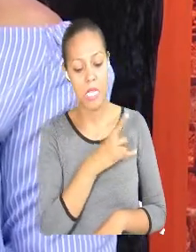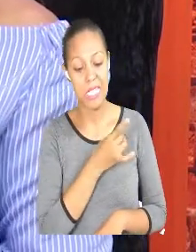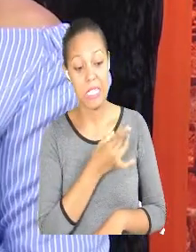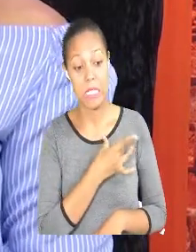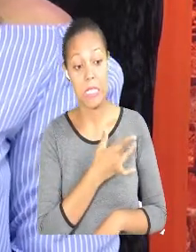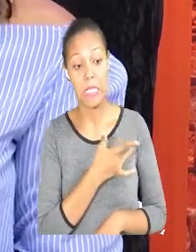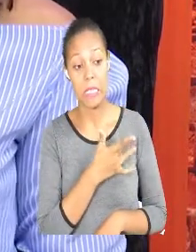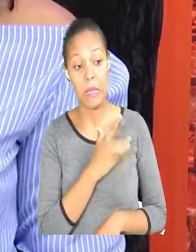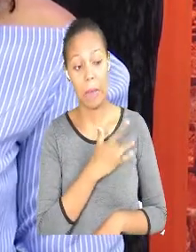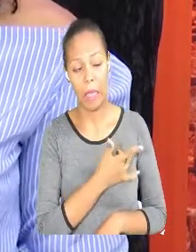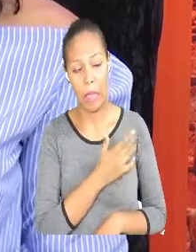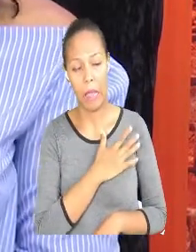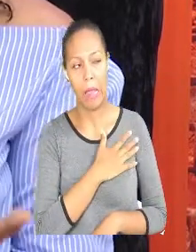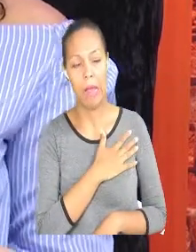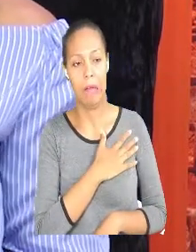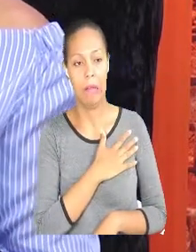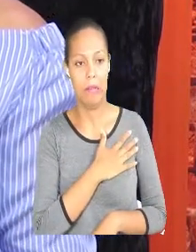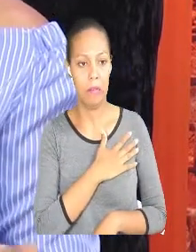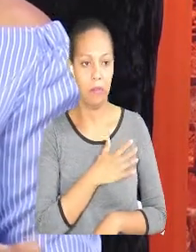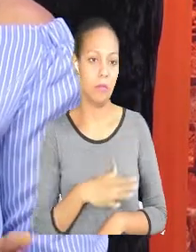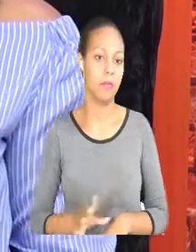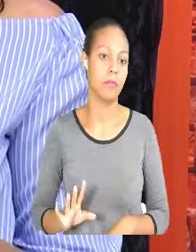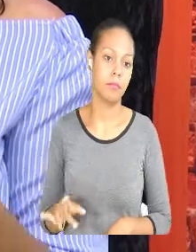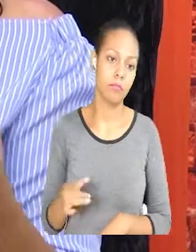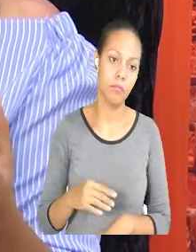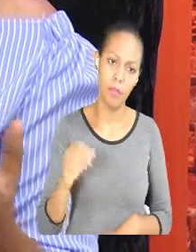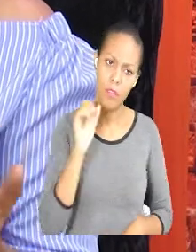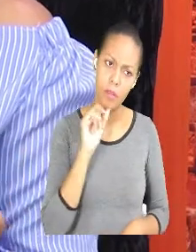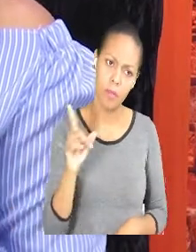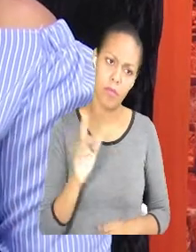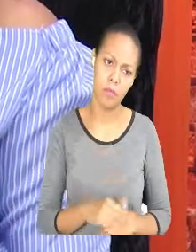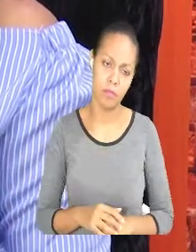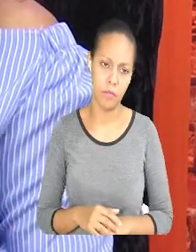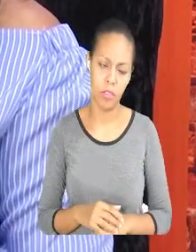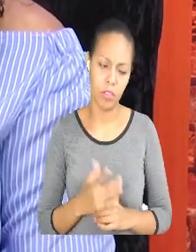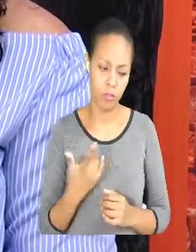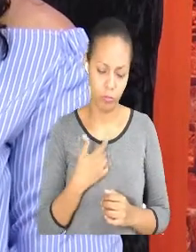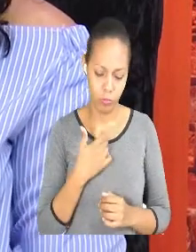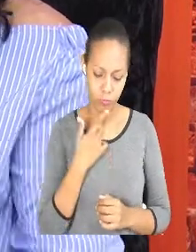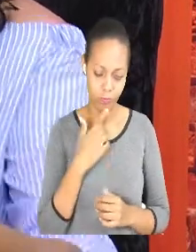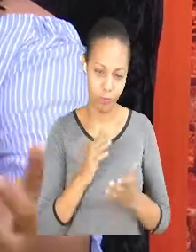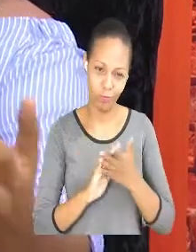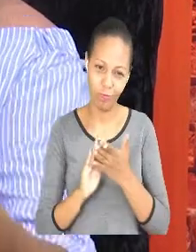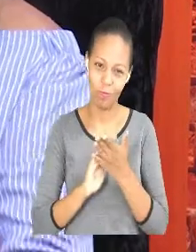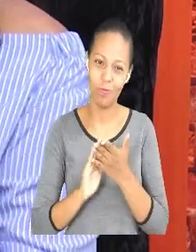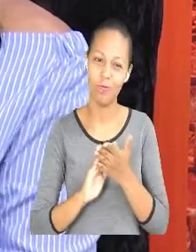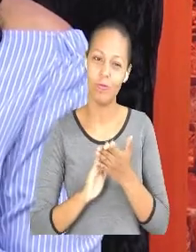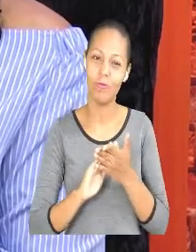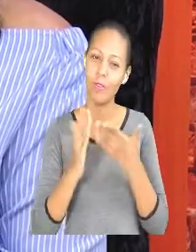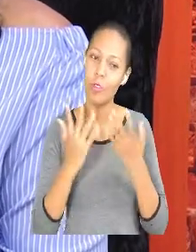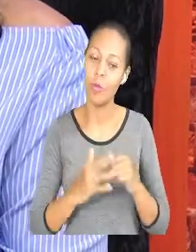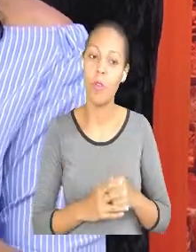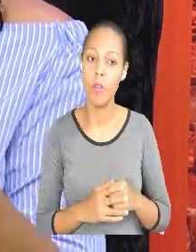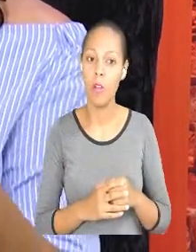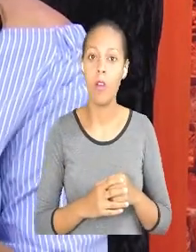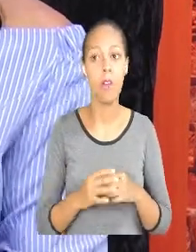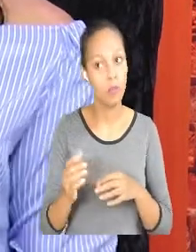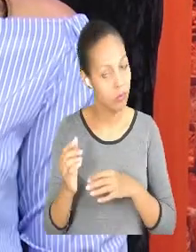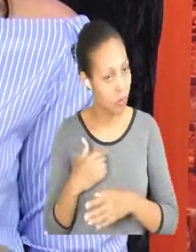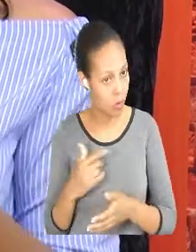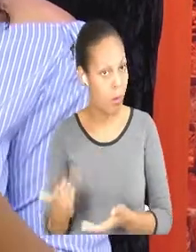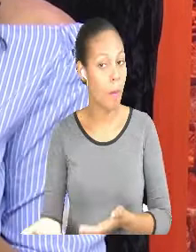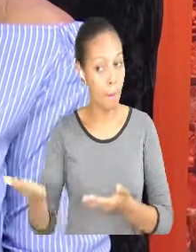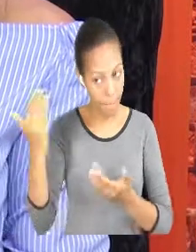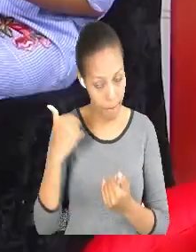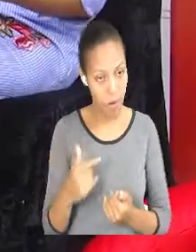lo otro que le podemos decir a la persona es una pregunta asertiva, y es ¿cómo podemos solucionar esto? Lo estamos invitando a conversar, no estamos juzgando,